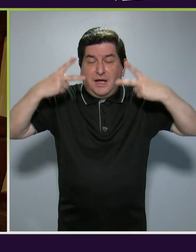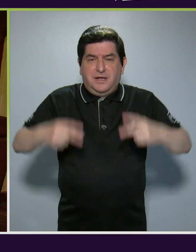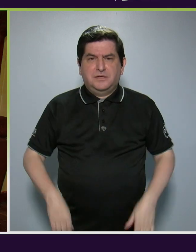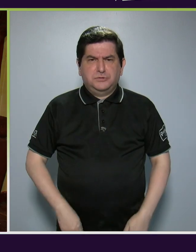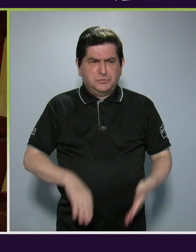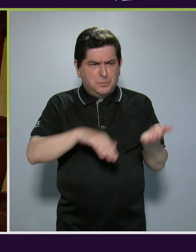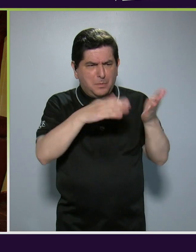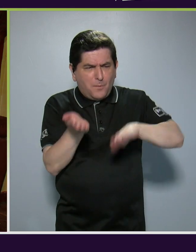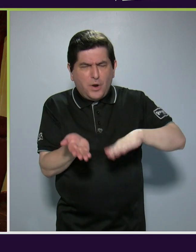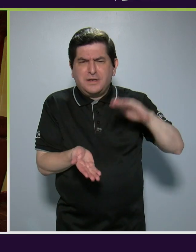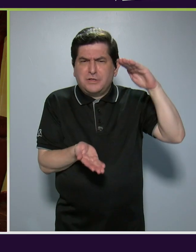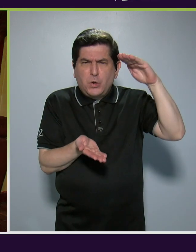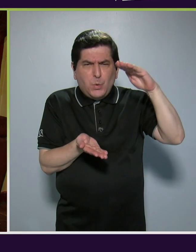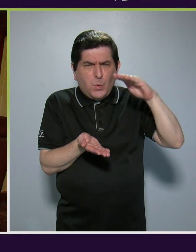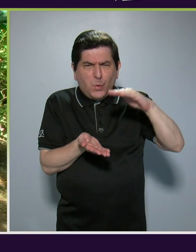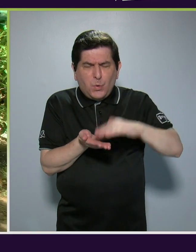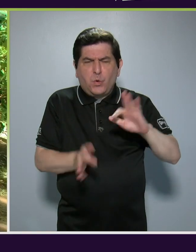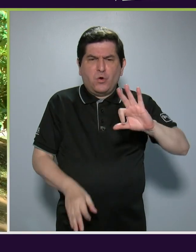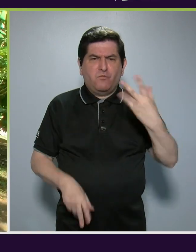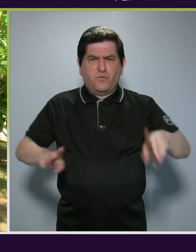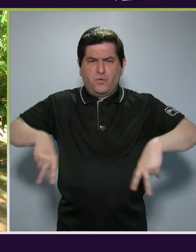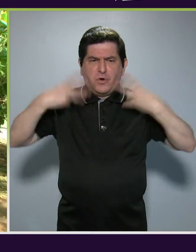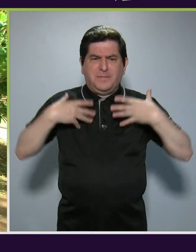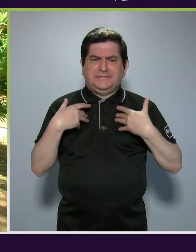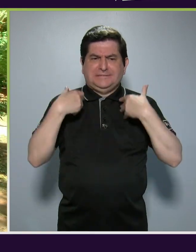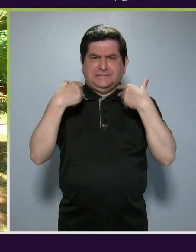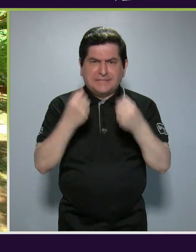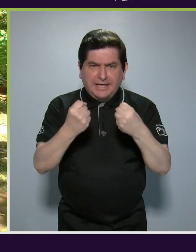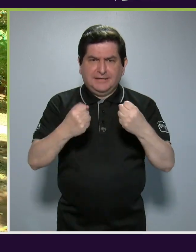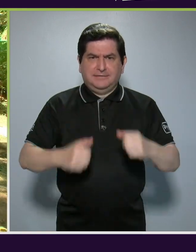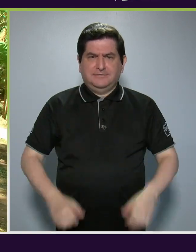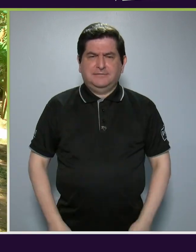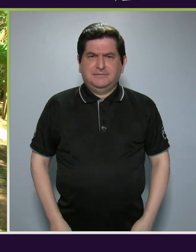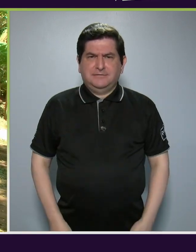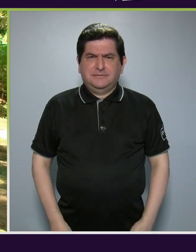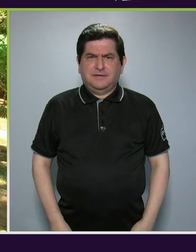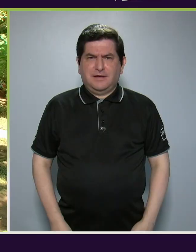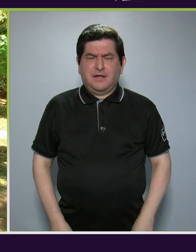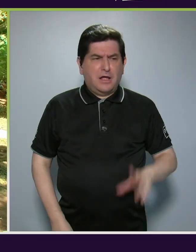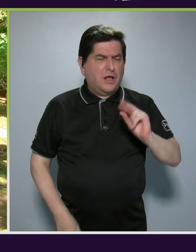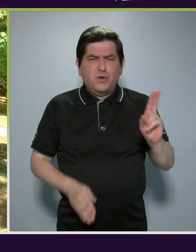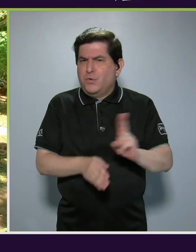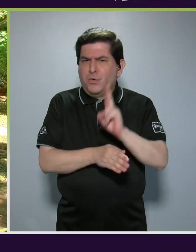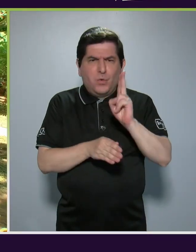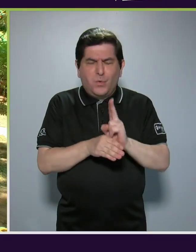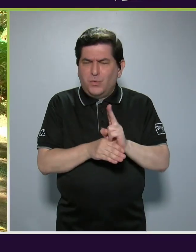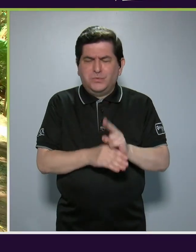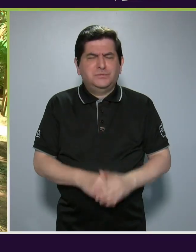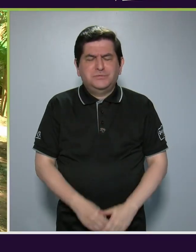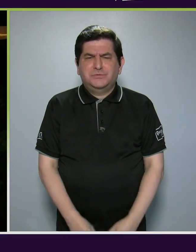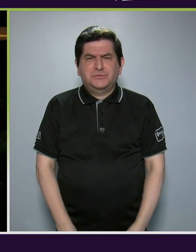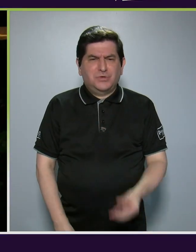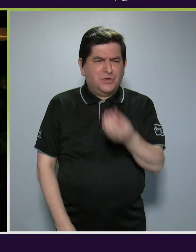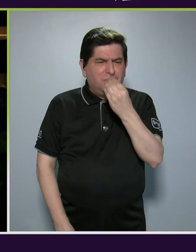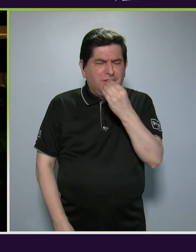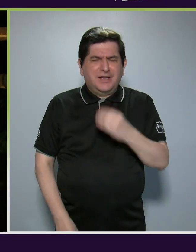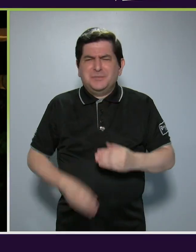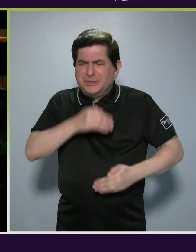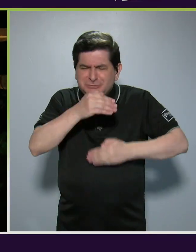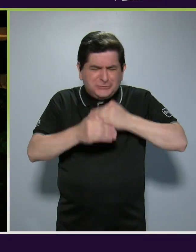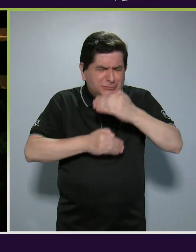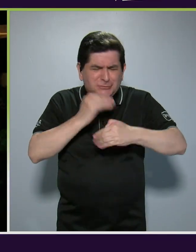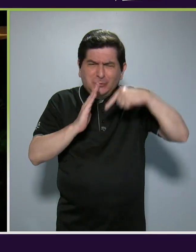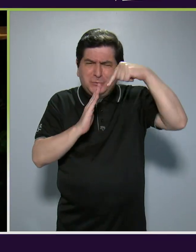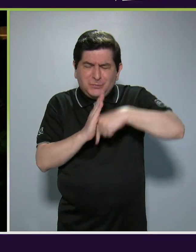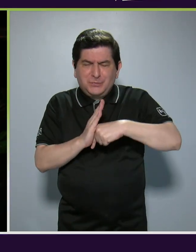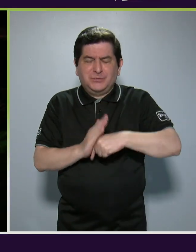mortalidad muy baja, tenían un estilo de vida saludable, tenían un bajo consumo de alimentos procesados. Y nada más para